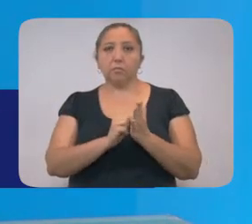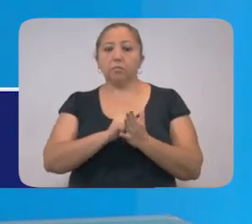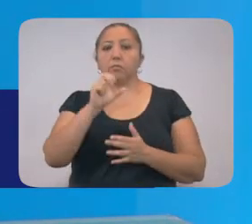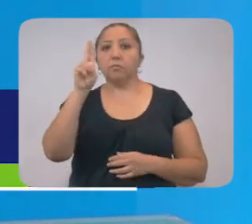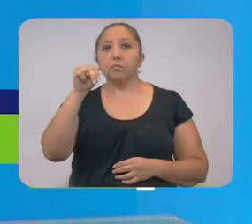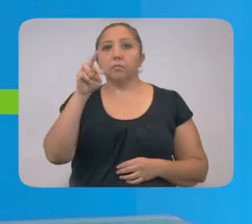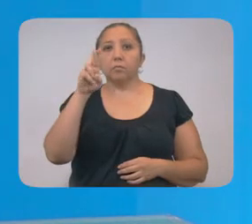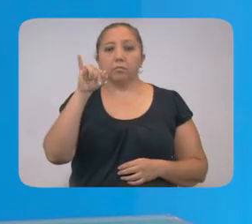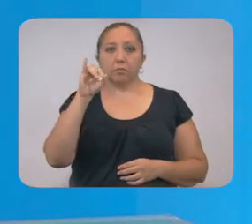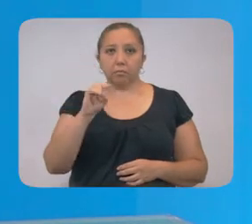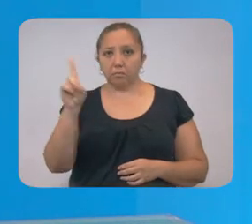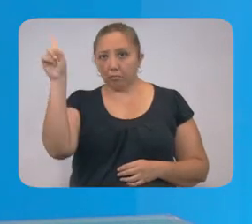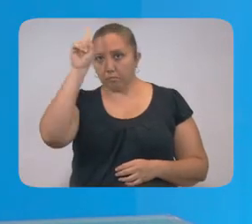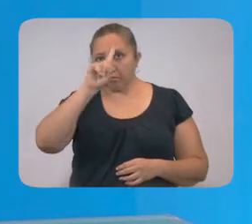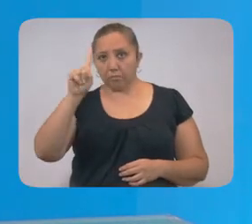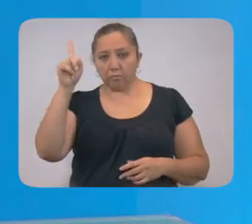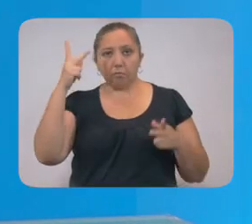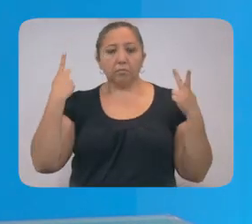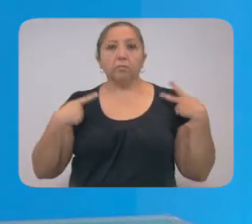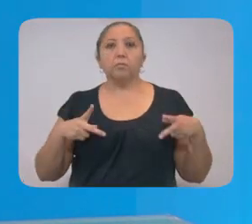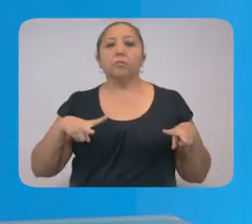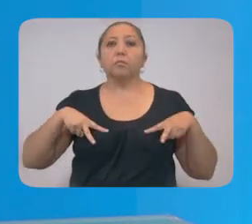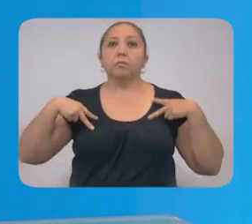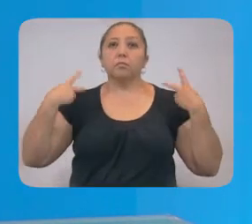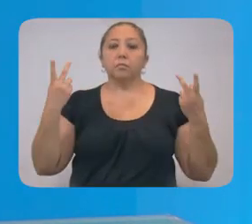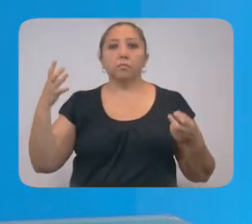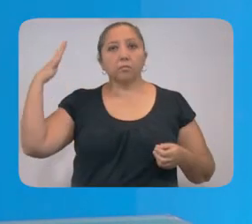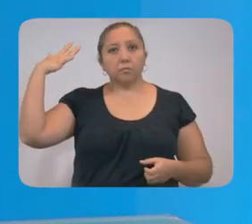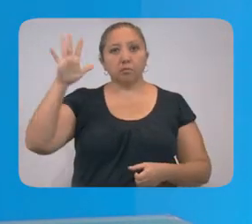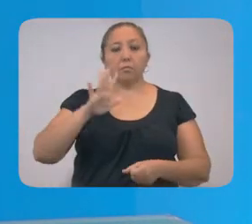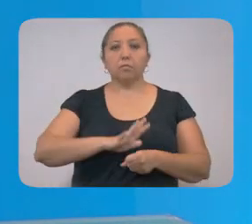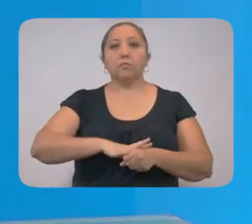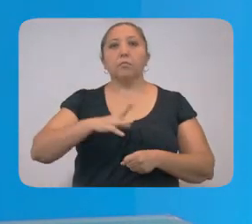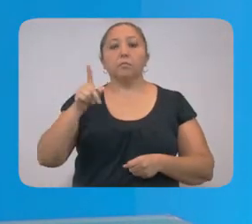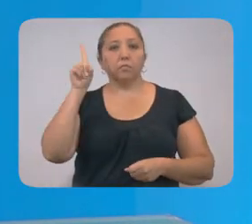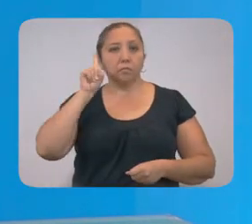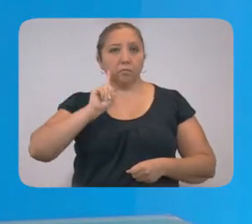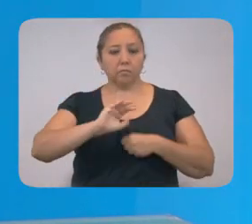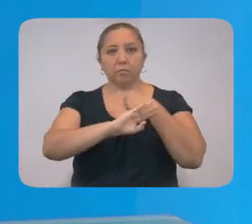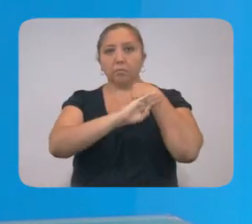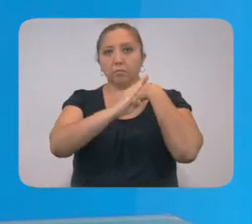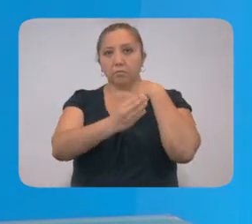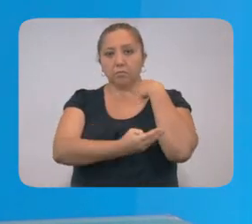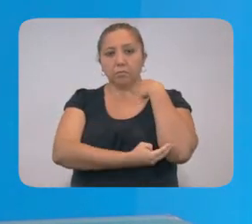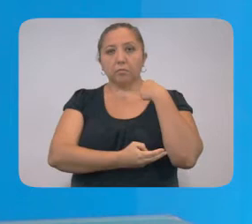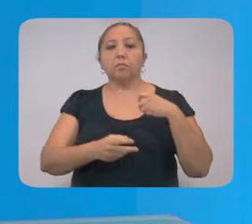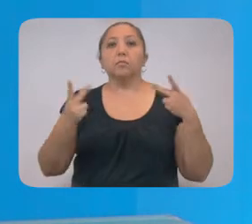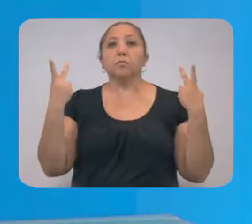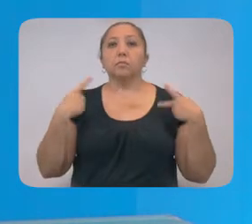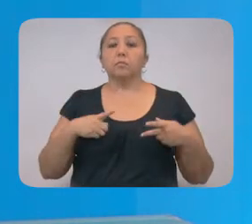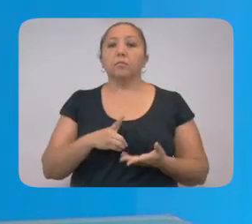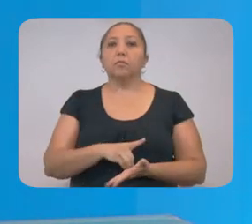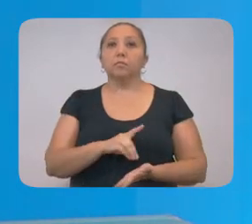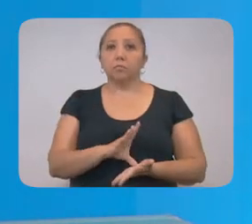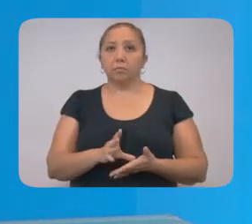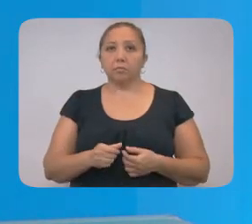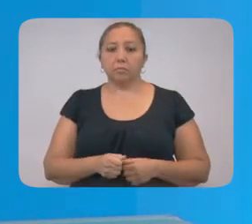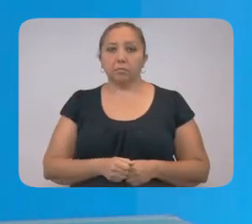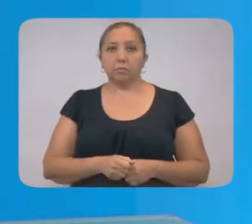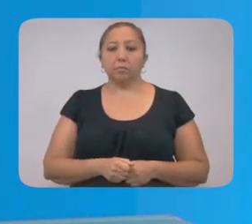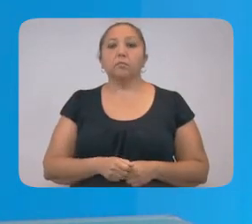Android. Recomendamos a la población vulnerable, como adultos mayores, mujeres embarazadas, personas con